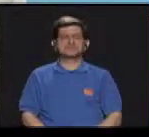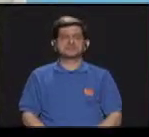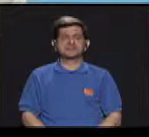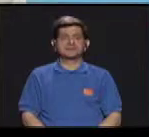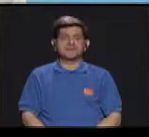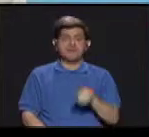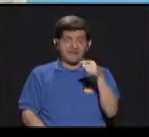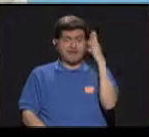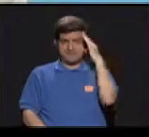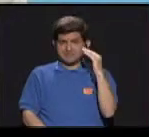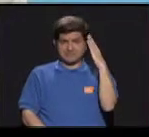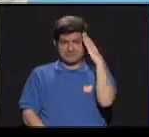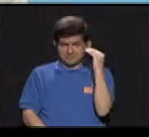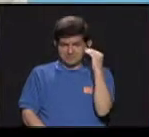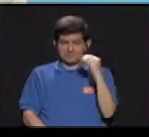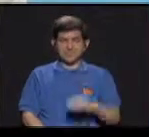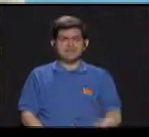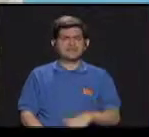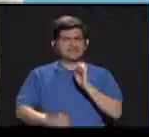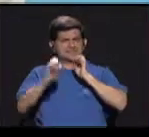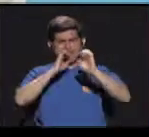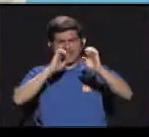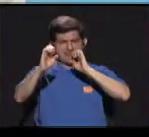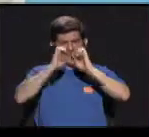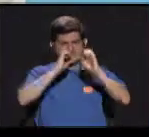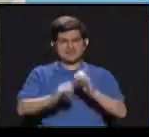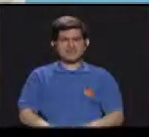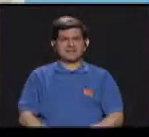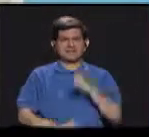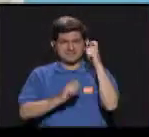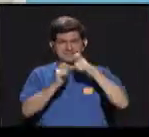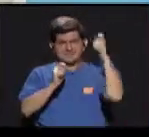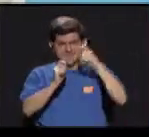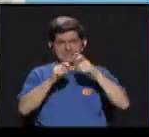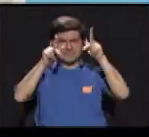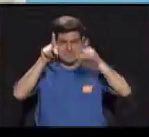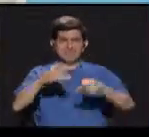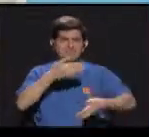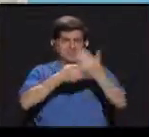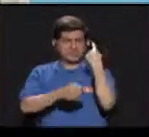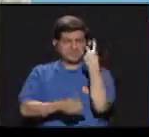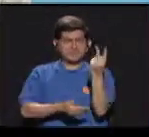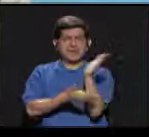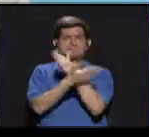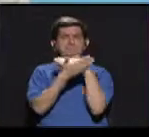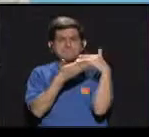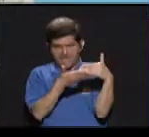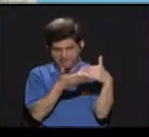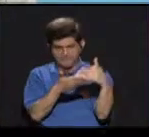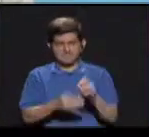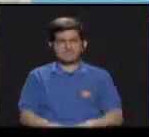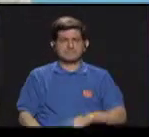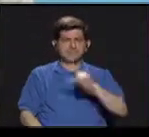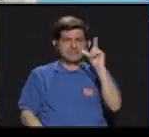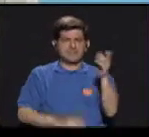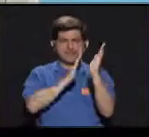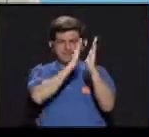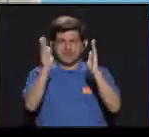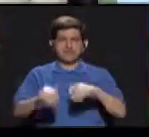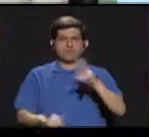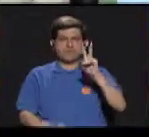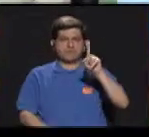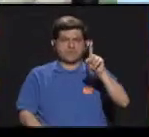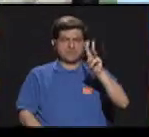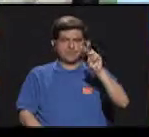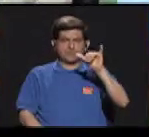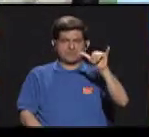esa vivencia... que esta entrevista, que precisamente los televidentes acaban de ver un fragmento del Lunes de Cinemateca